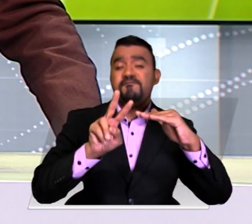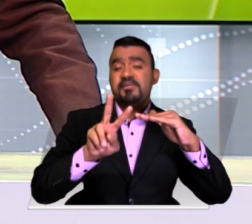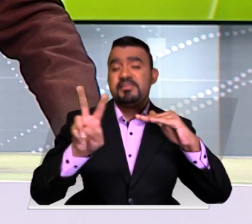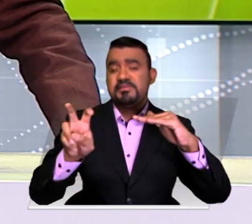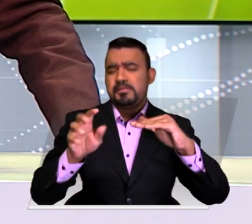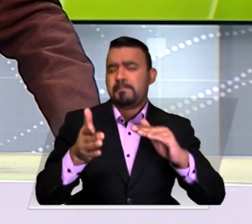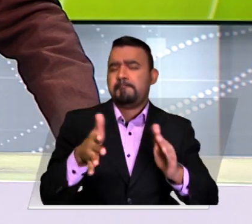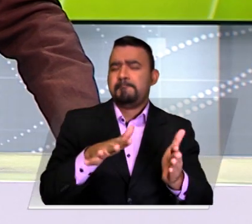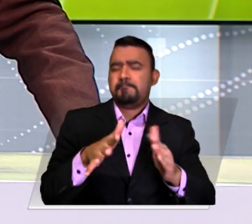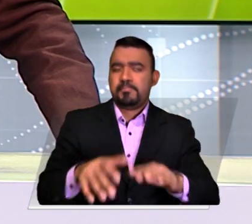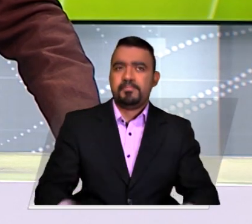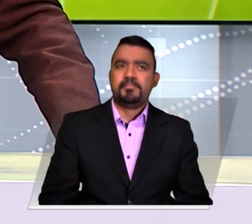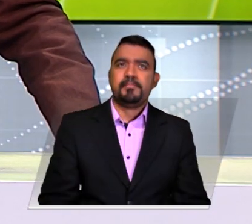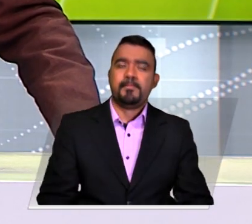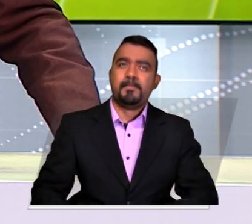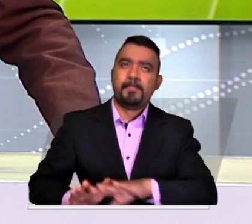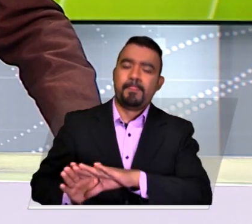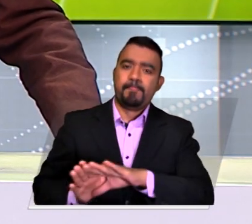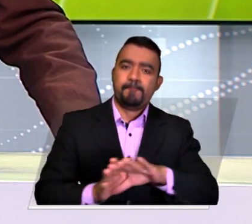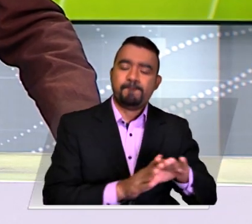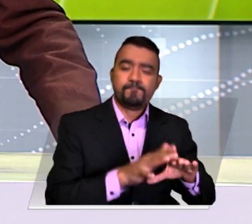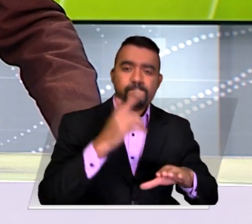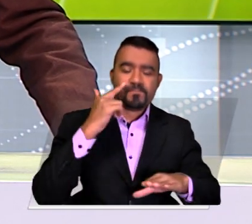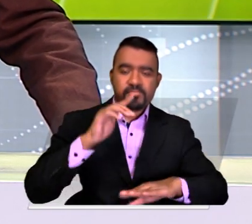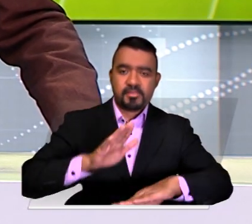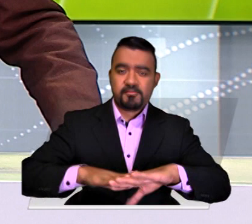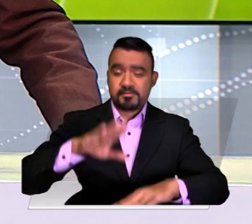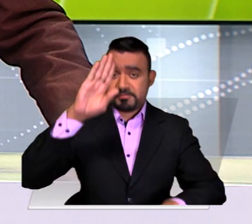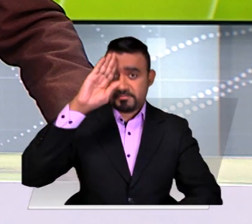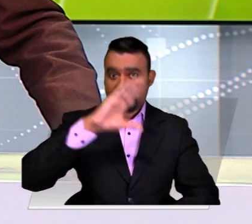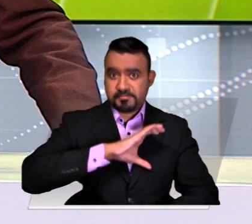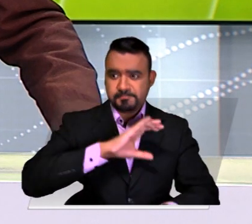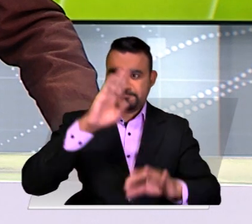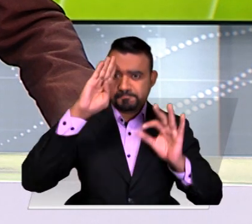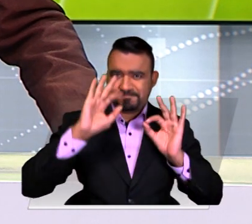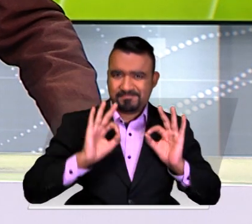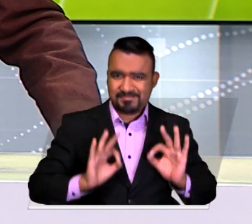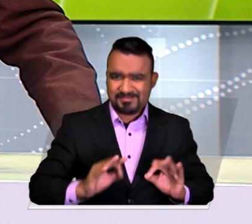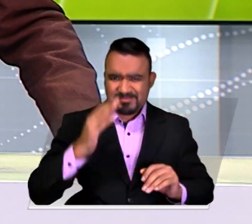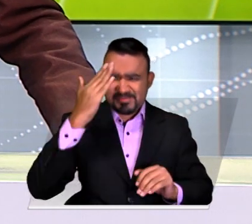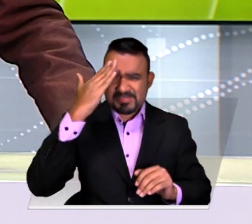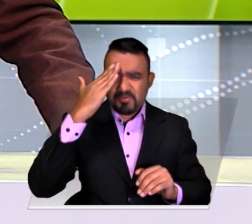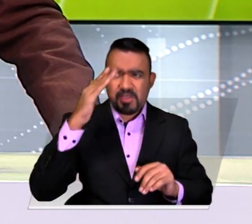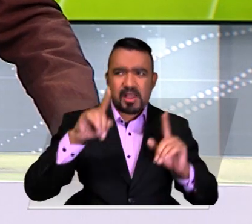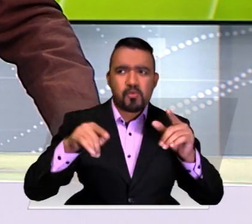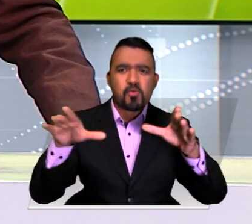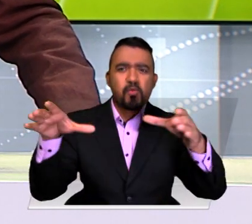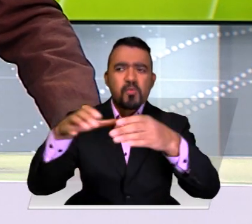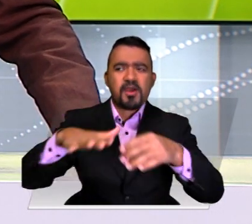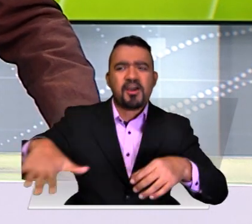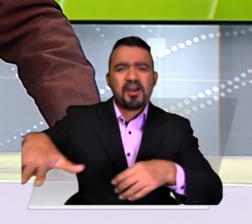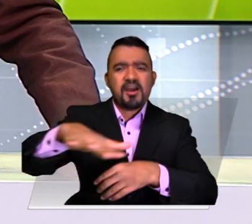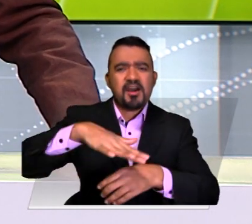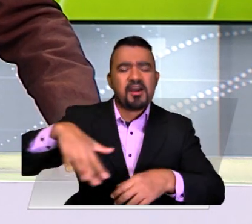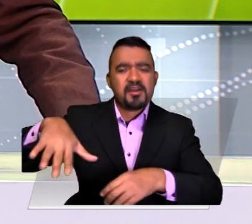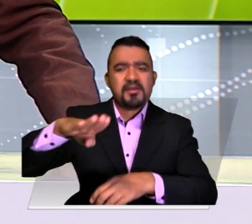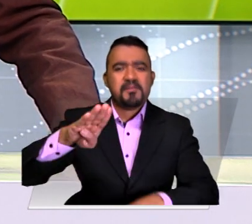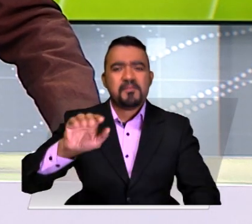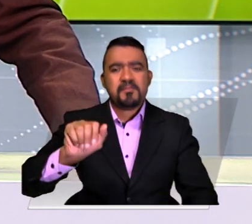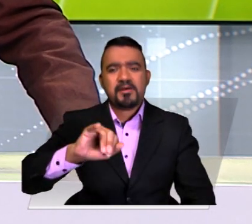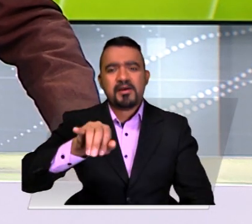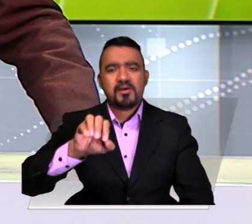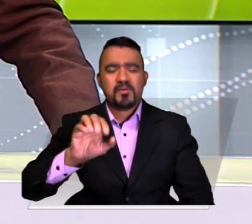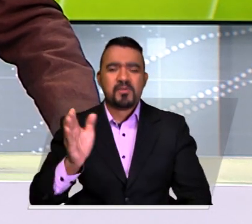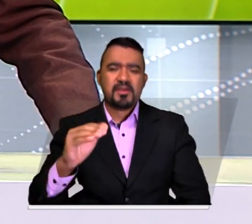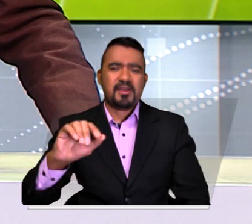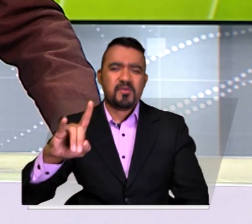las autoridades departamentales se pronunciaron respecto al paro armado que se registra en el bajo cauca y en un municipio del norte de